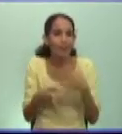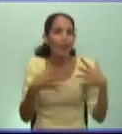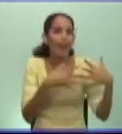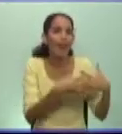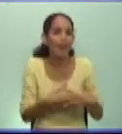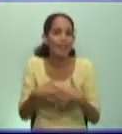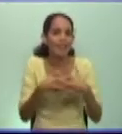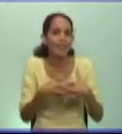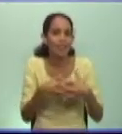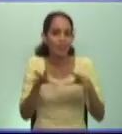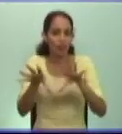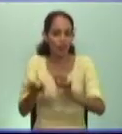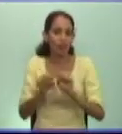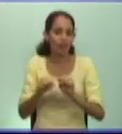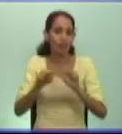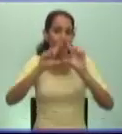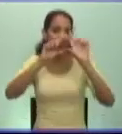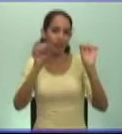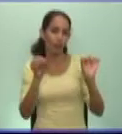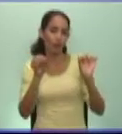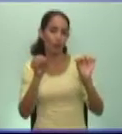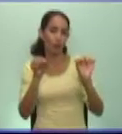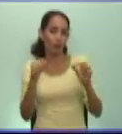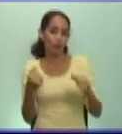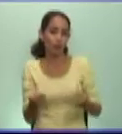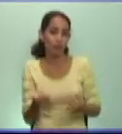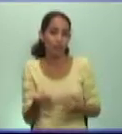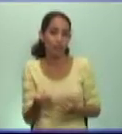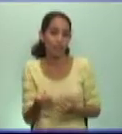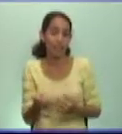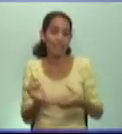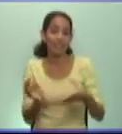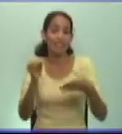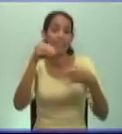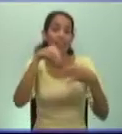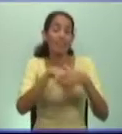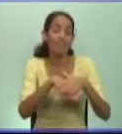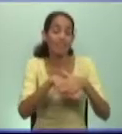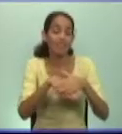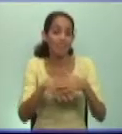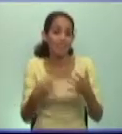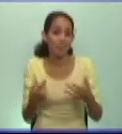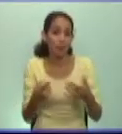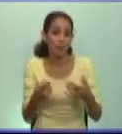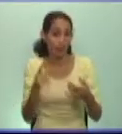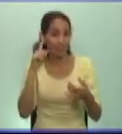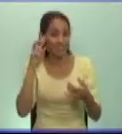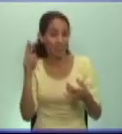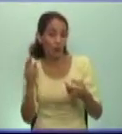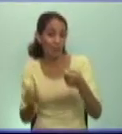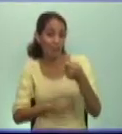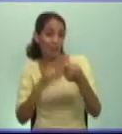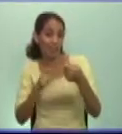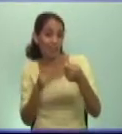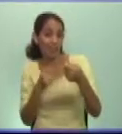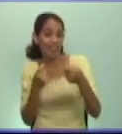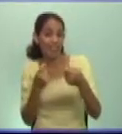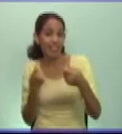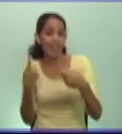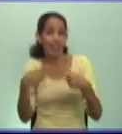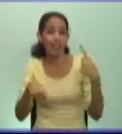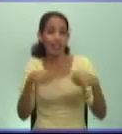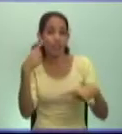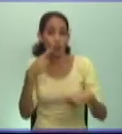lo tanto, en ese periodo histórico, Estados Unidos interviene en la guerra que libraban los cubanos contra el colonialismo español. Y esto